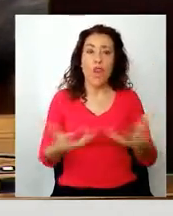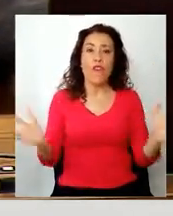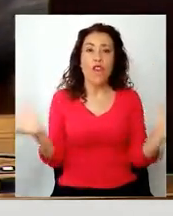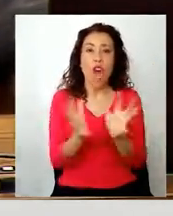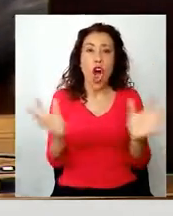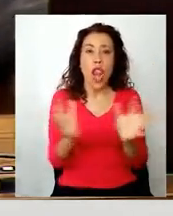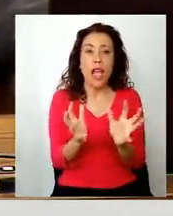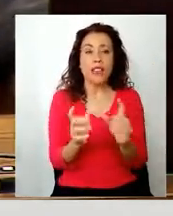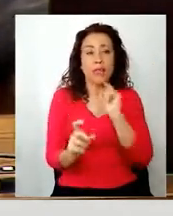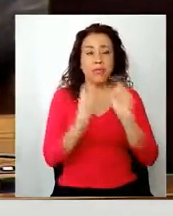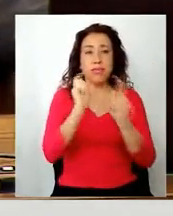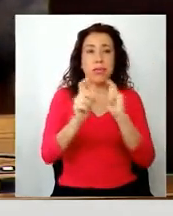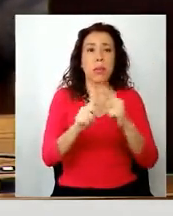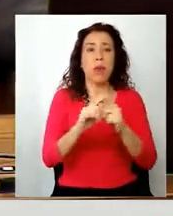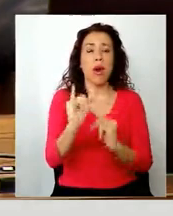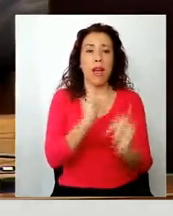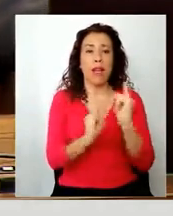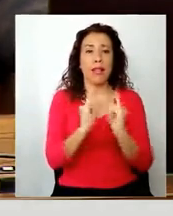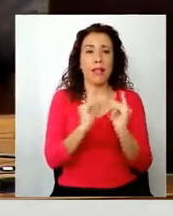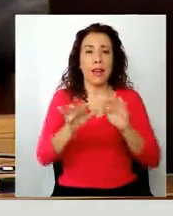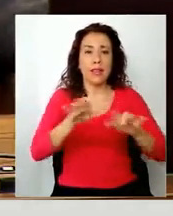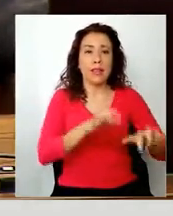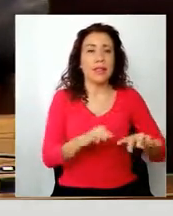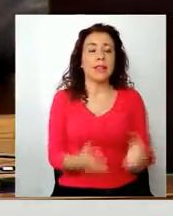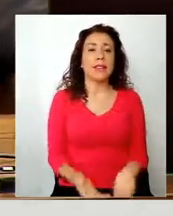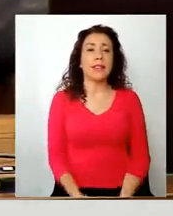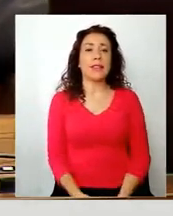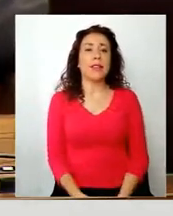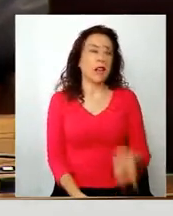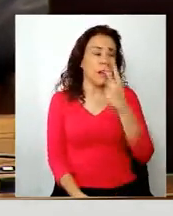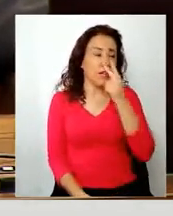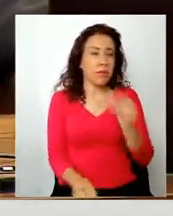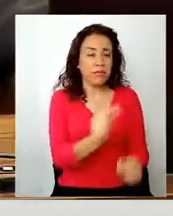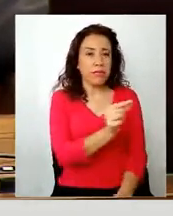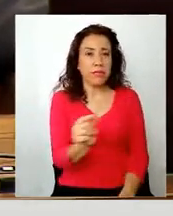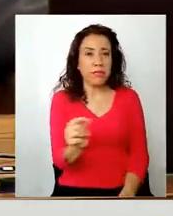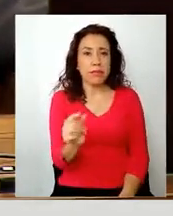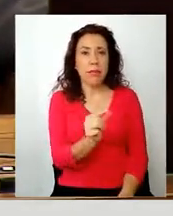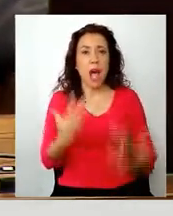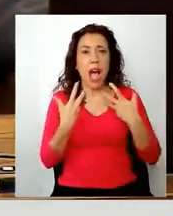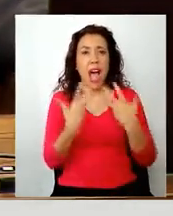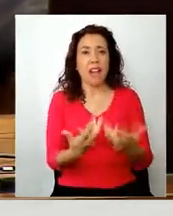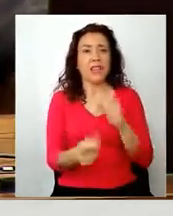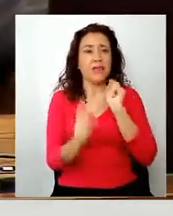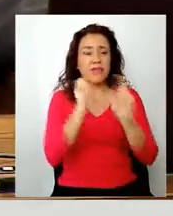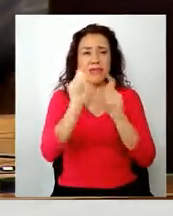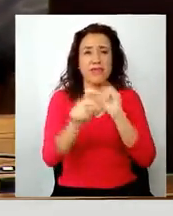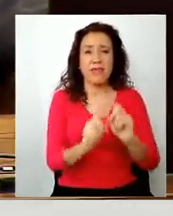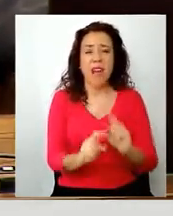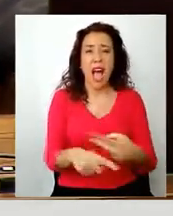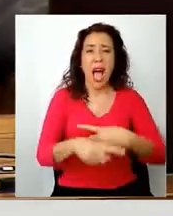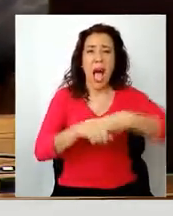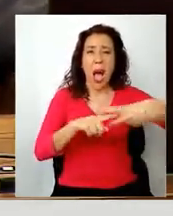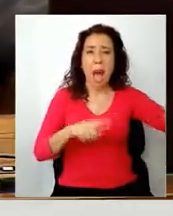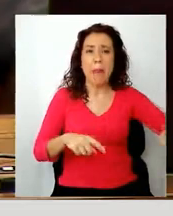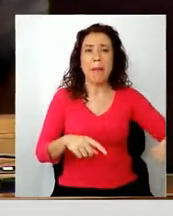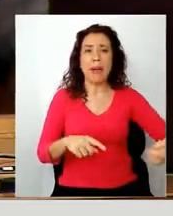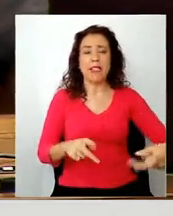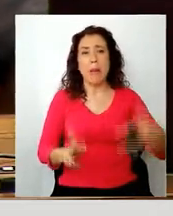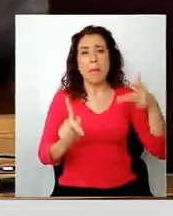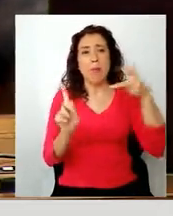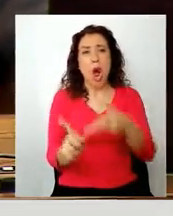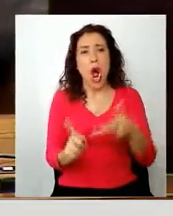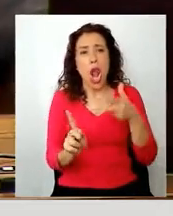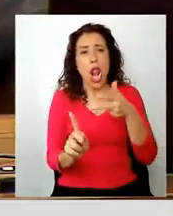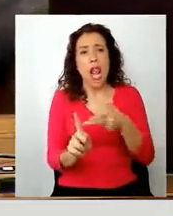las redes sociales podemos ver con mucha frecuencia agresiones como insultos amenazas hostigamiento difusión de